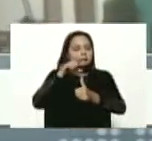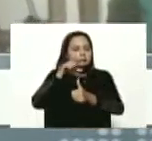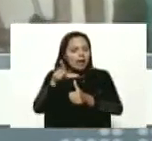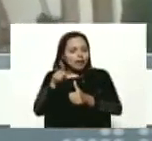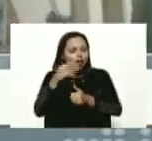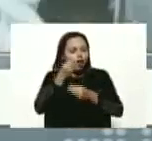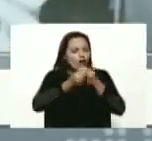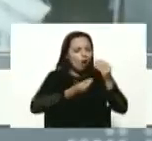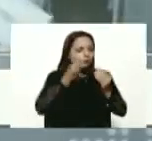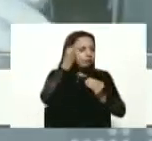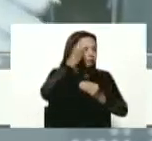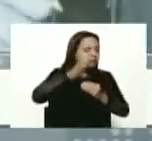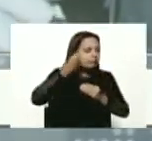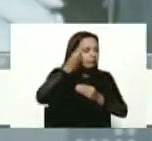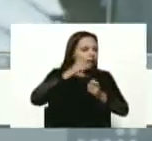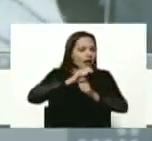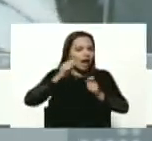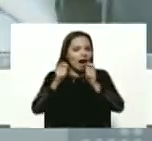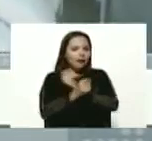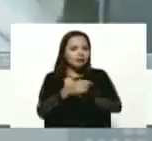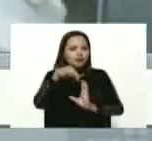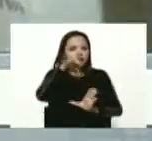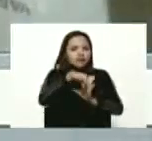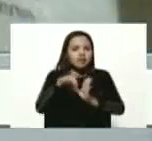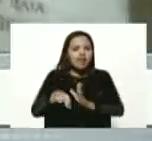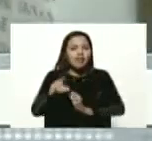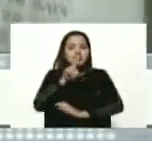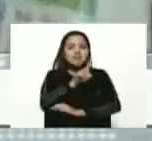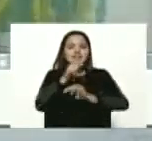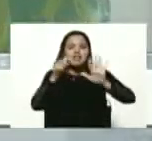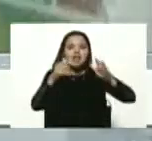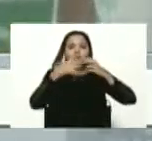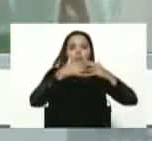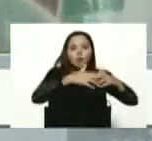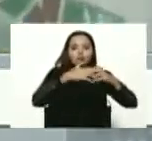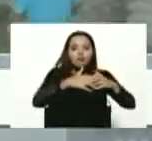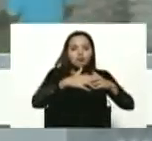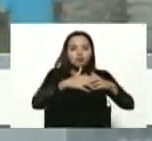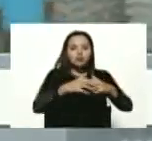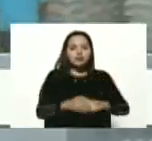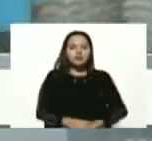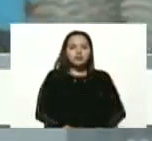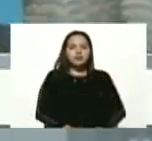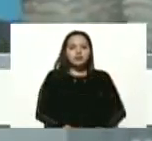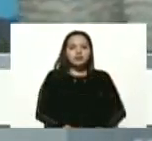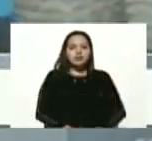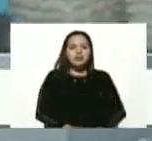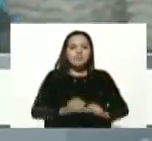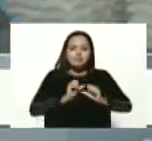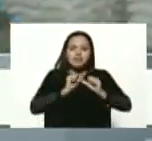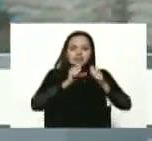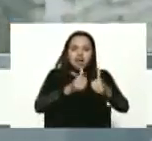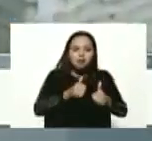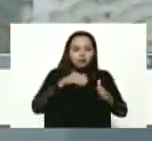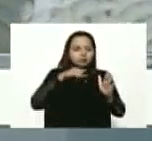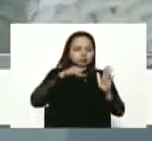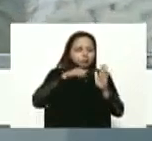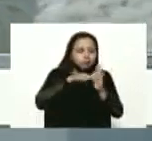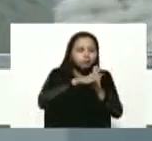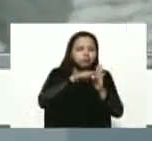agenda productiva, los 16 motores, y nos fuimos metiendo,